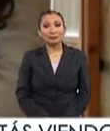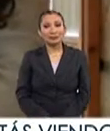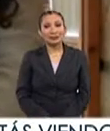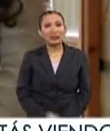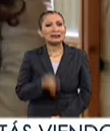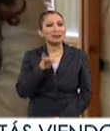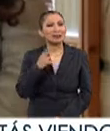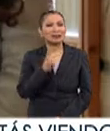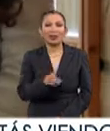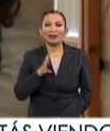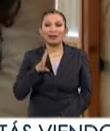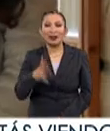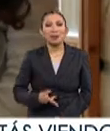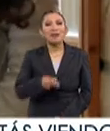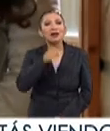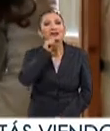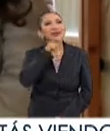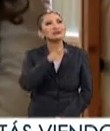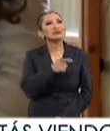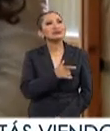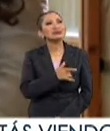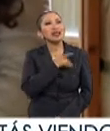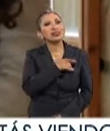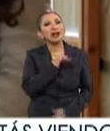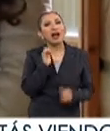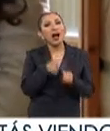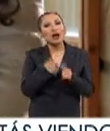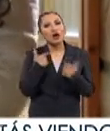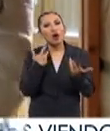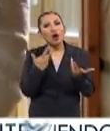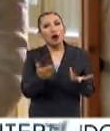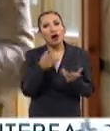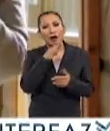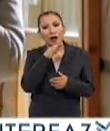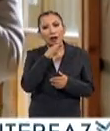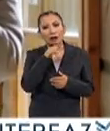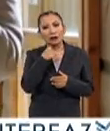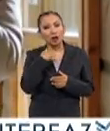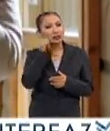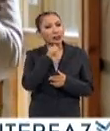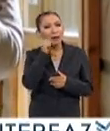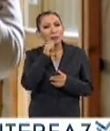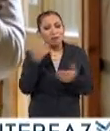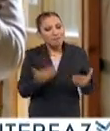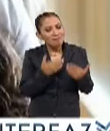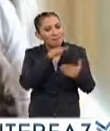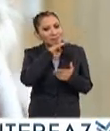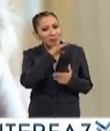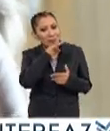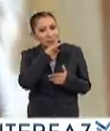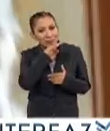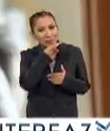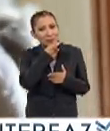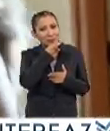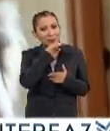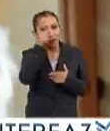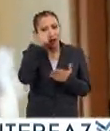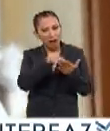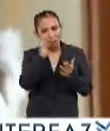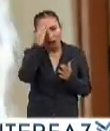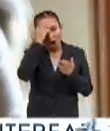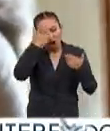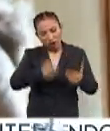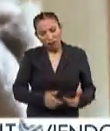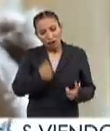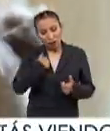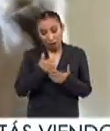Hoy sí estoy muy orgullosa, pero también siento que es algo que hice gracias a mi mamá, porque ella siempre me ha motivado, como que creo que ella me conoce más